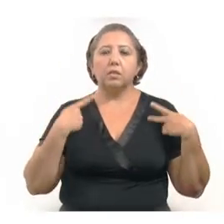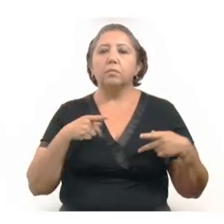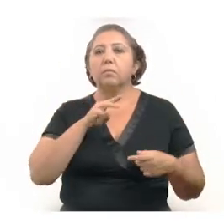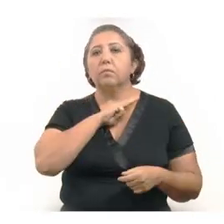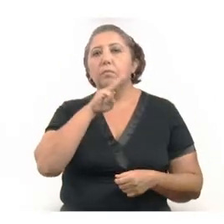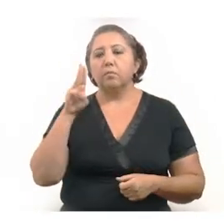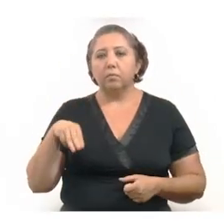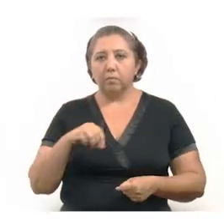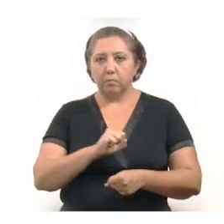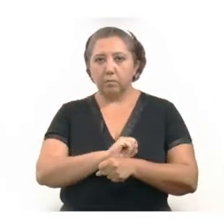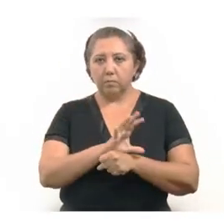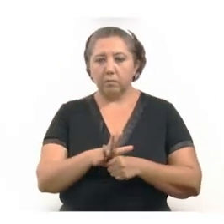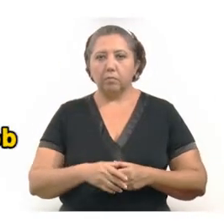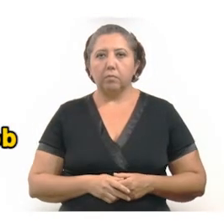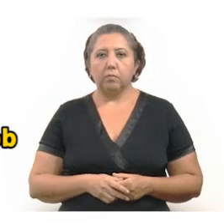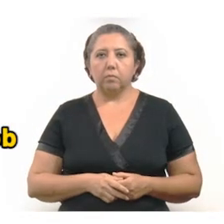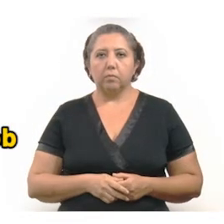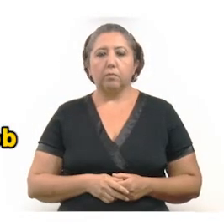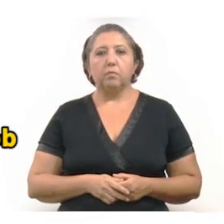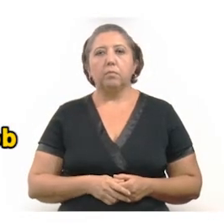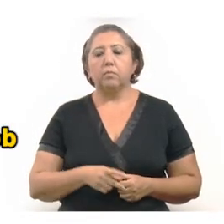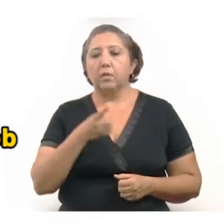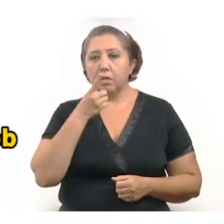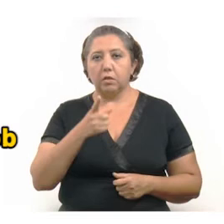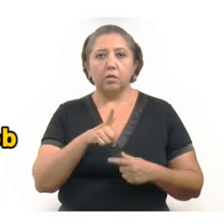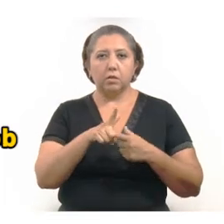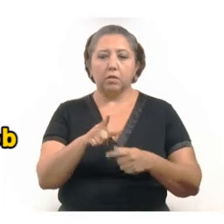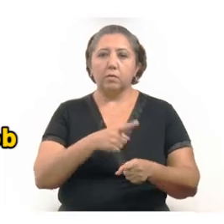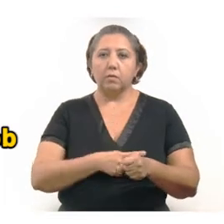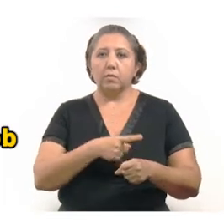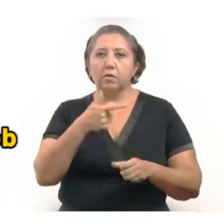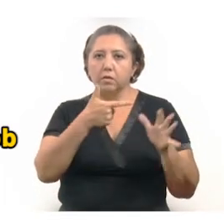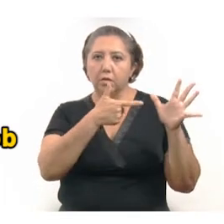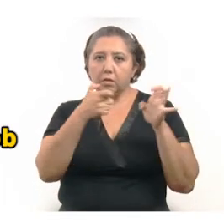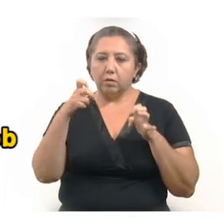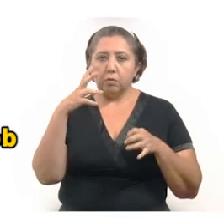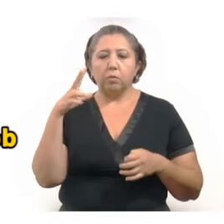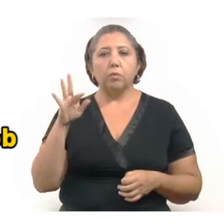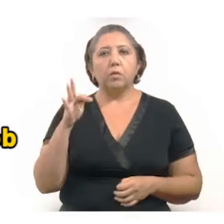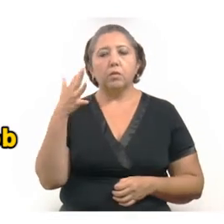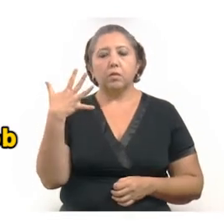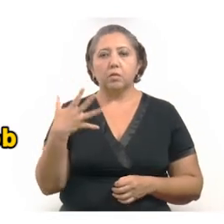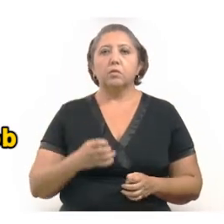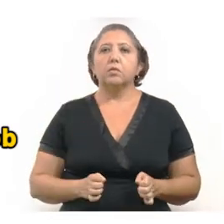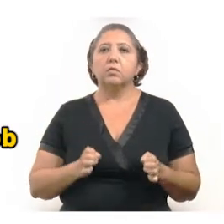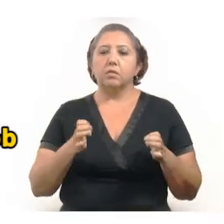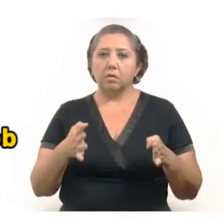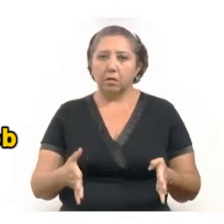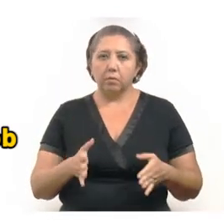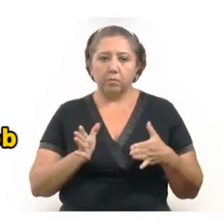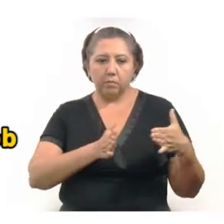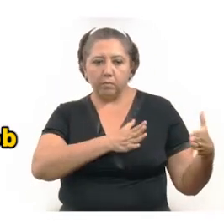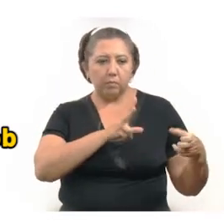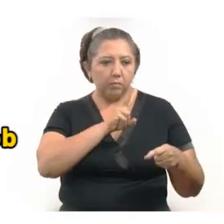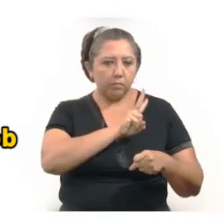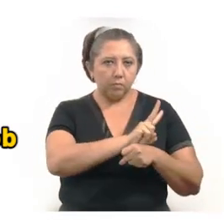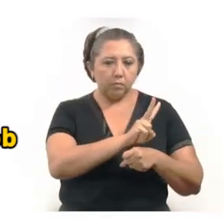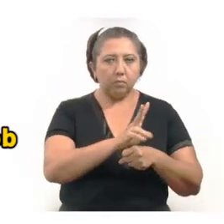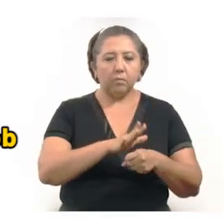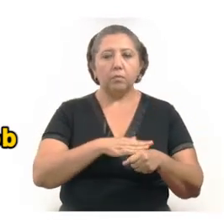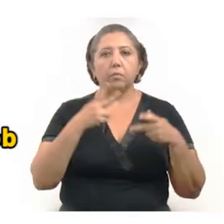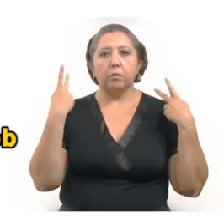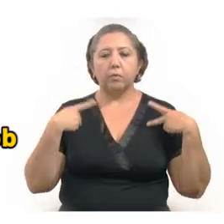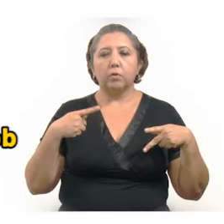fallecidas a causa del coronavirus. De los casos activos, 745 están estables, aislados, monitoreados